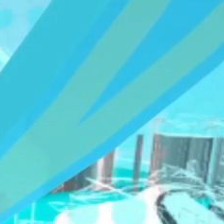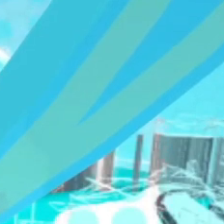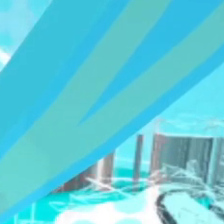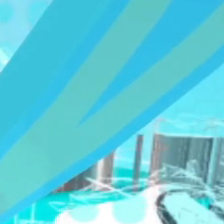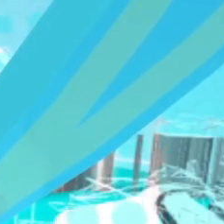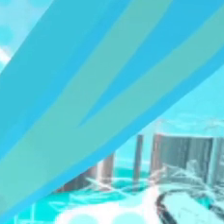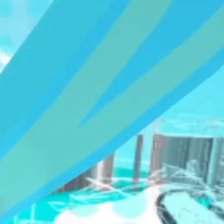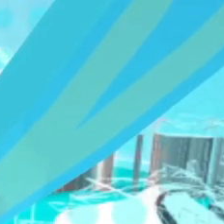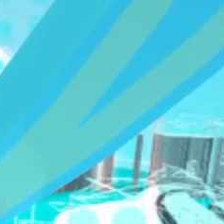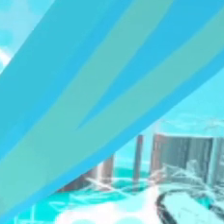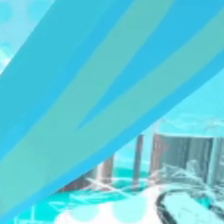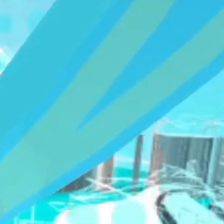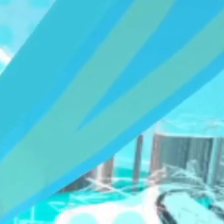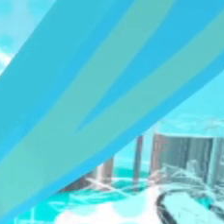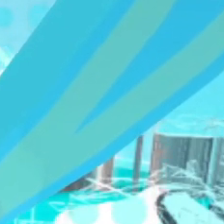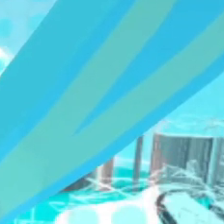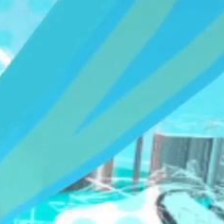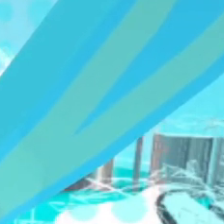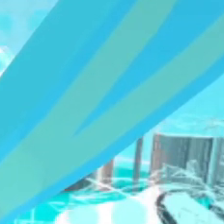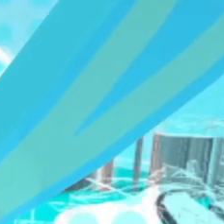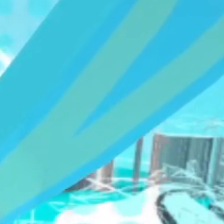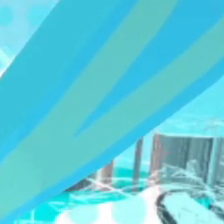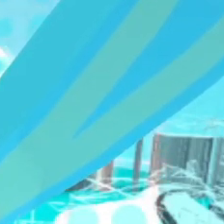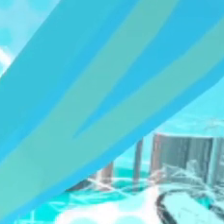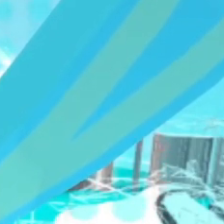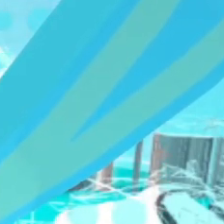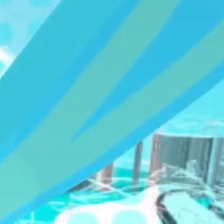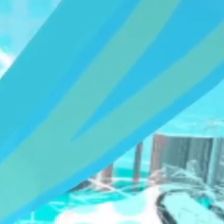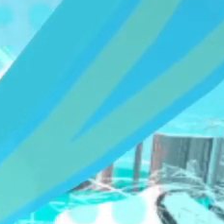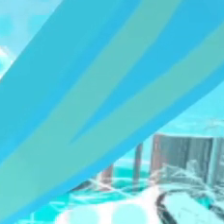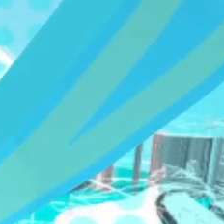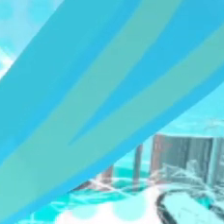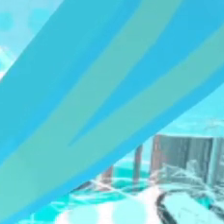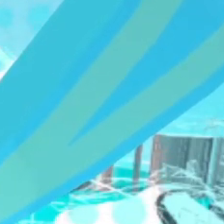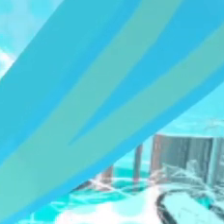con 38 centavos.